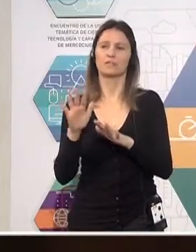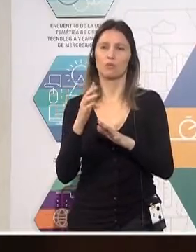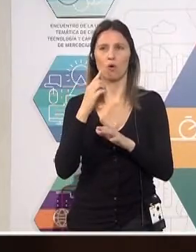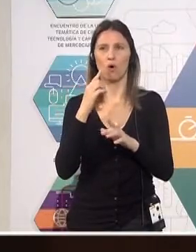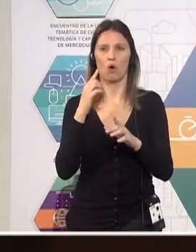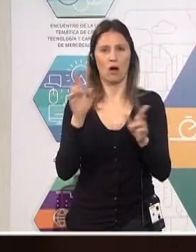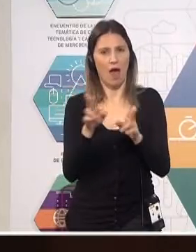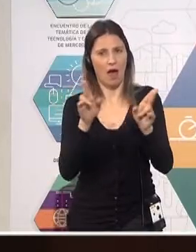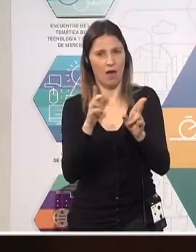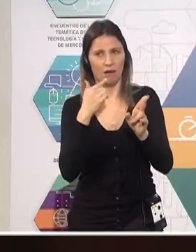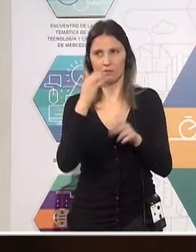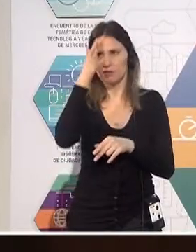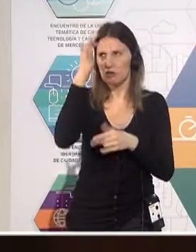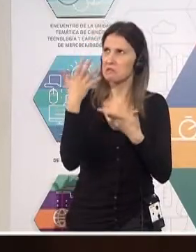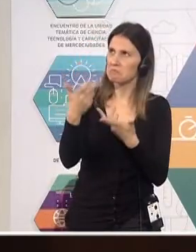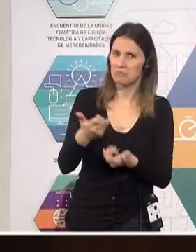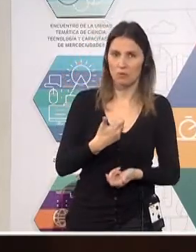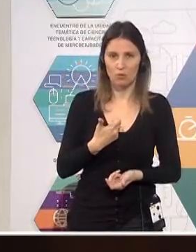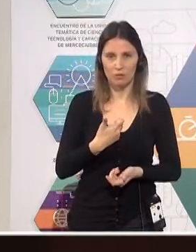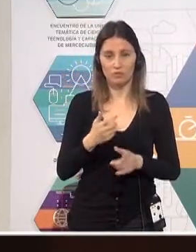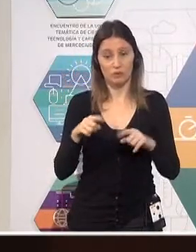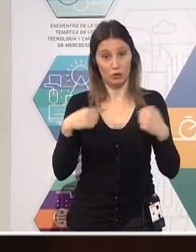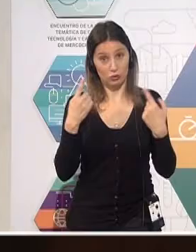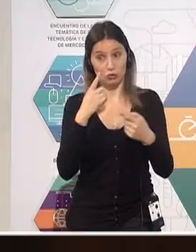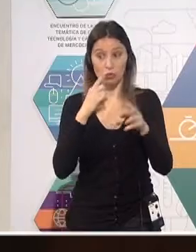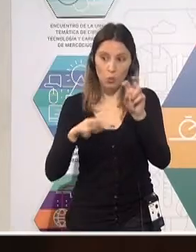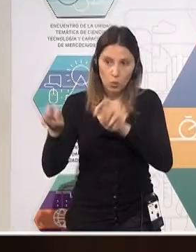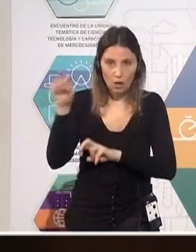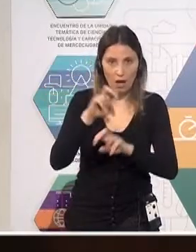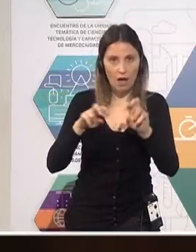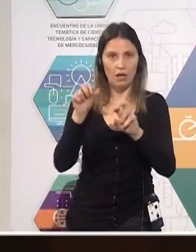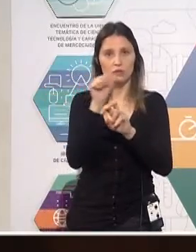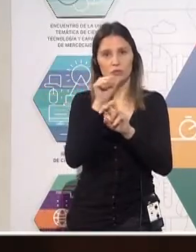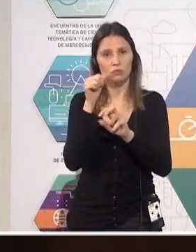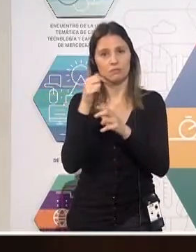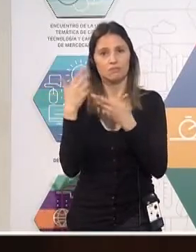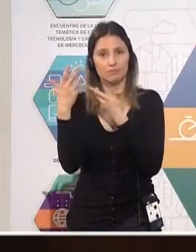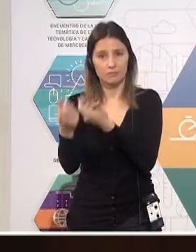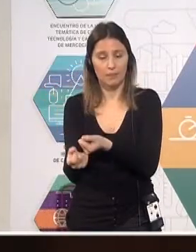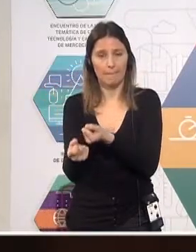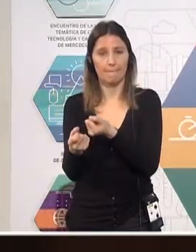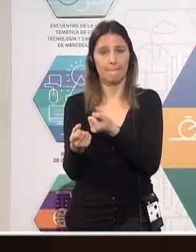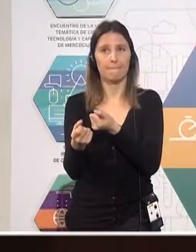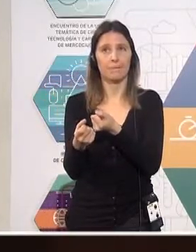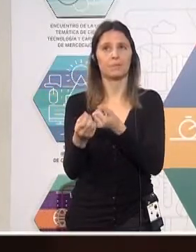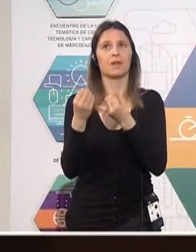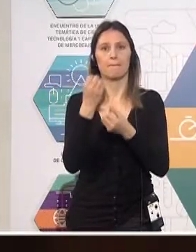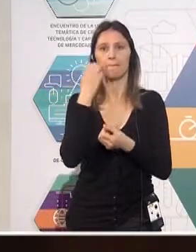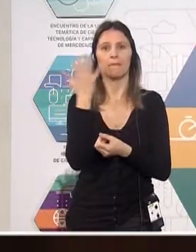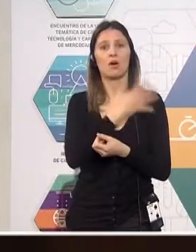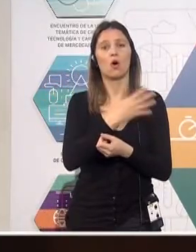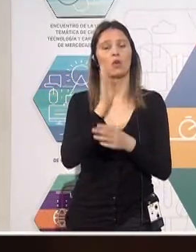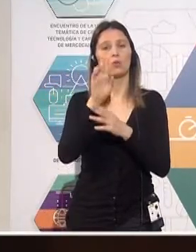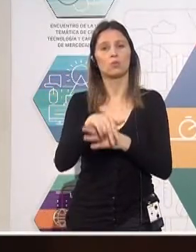aportar con tecnología lo que estamos tratando de dar una mano este en optimizar un